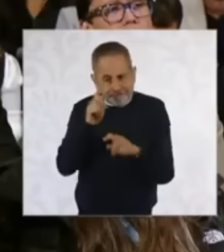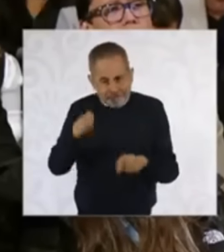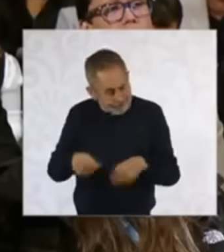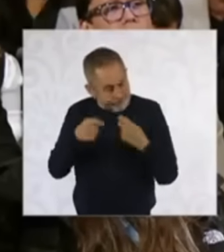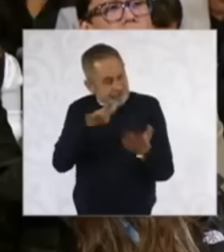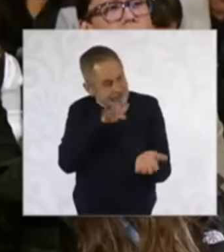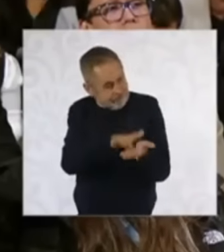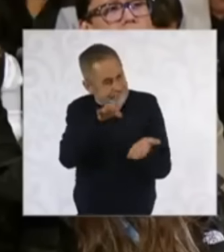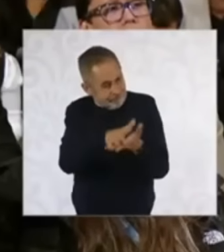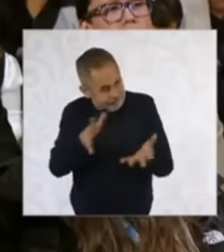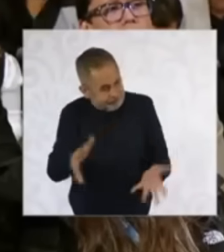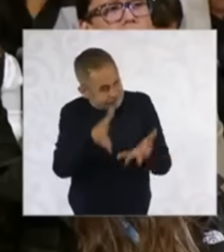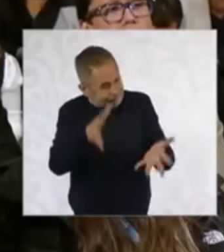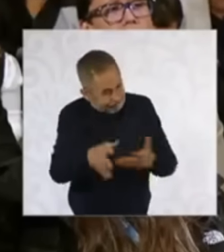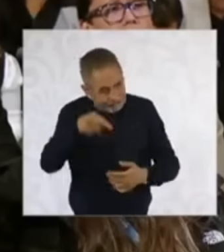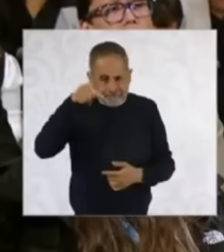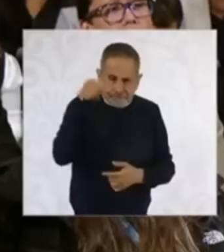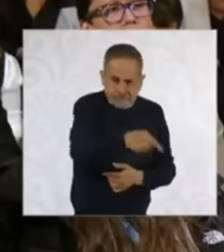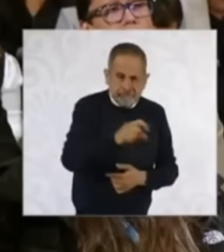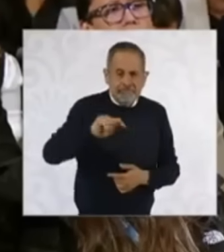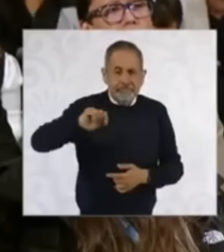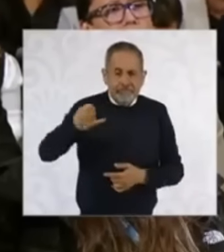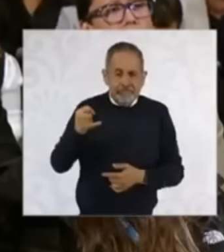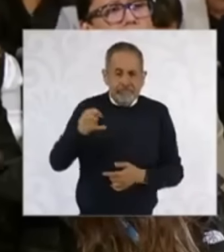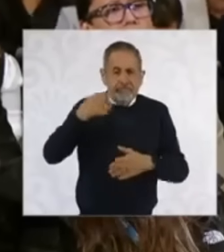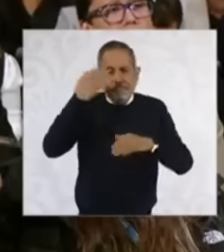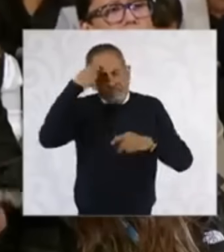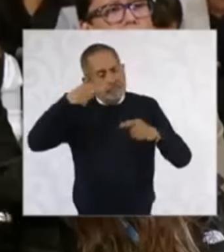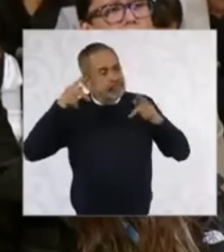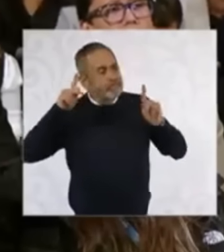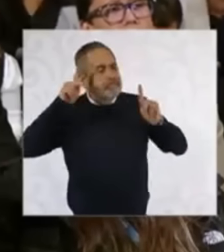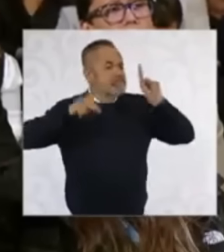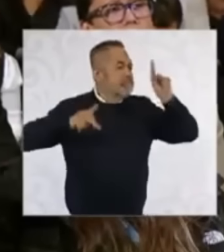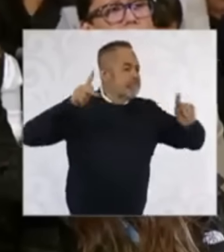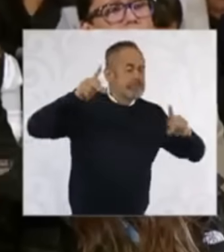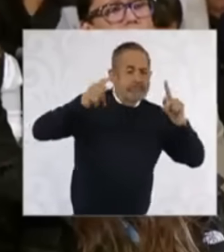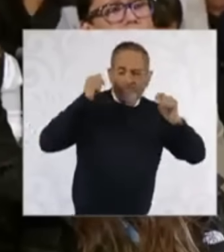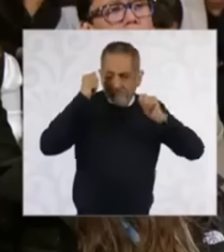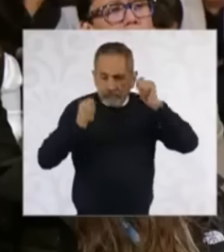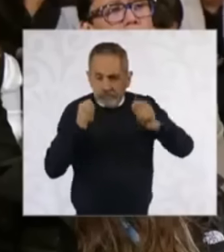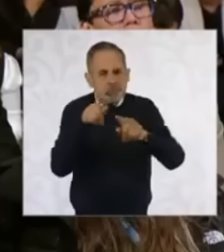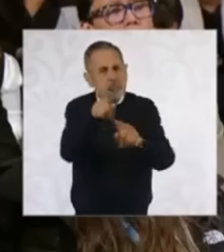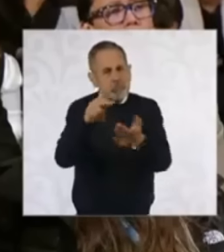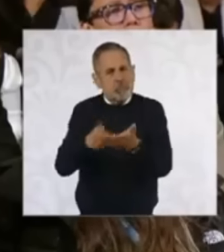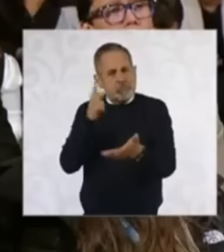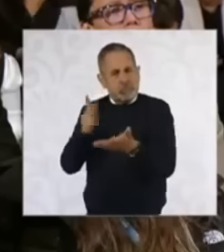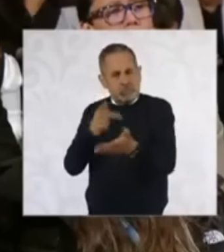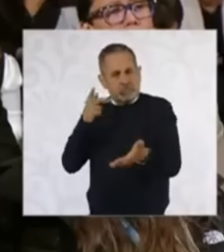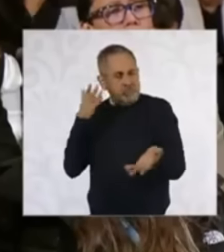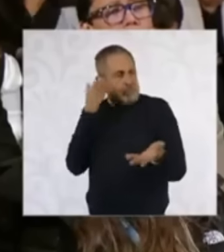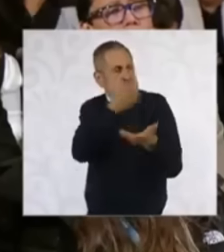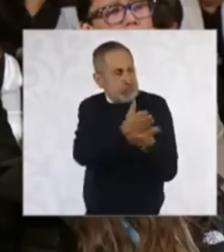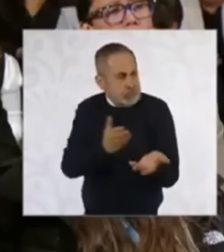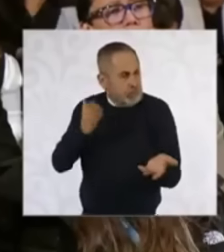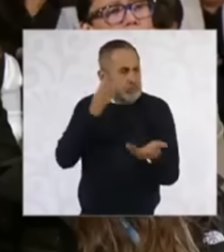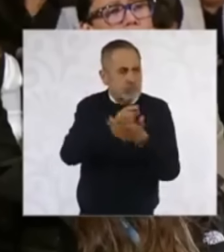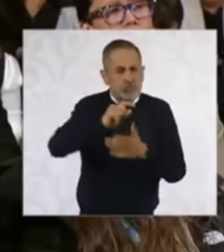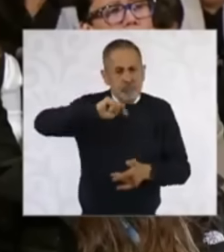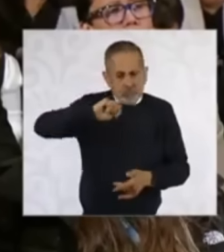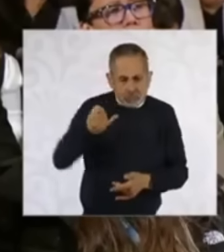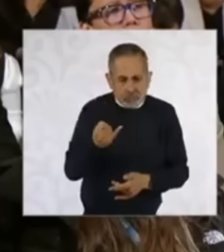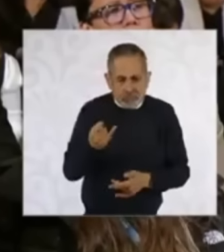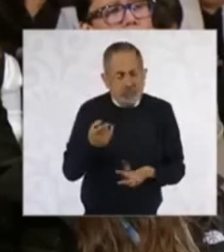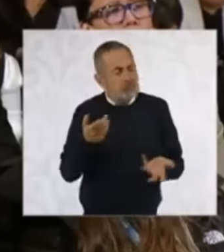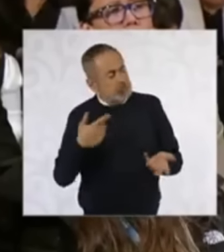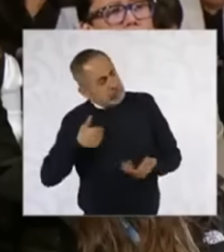esta ciudad como un lugar de destino turístico usted ha estado varias veces en el último año ha estado varias veces en Tijuana y justamente Le quiero